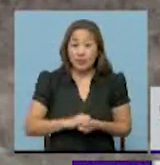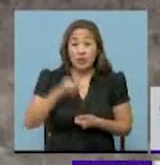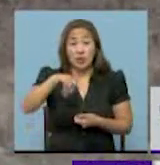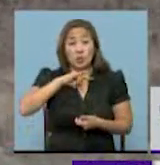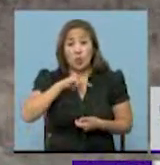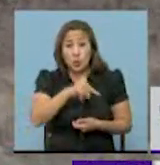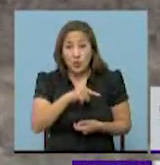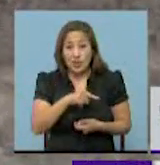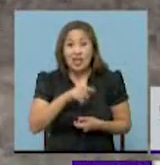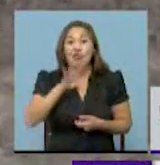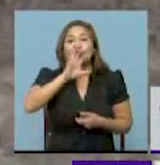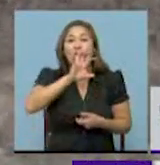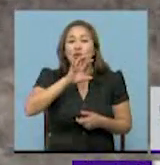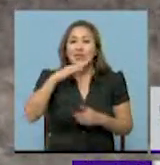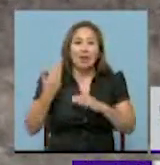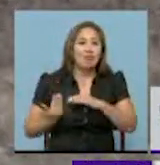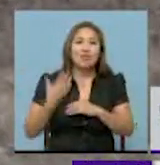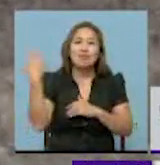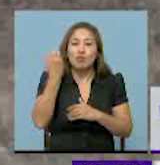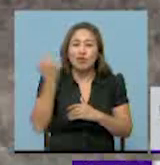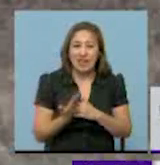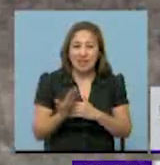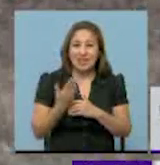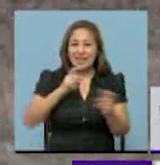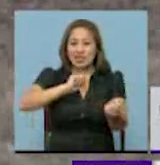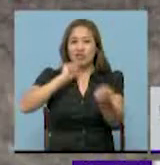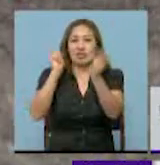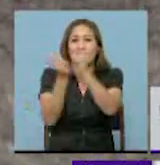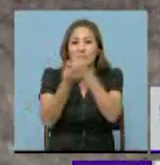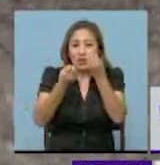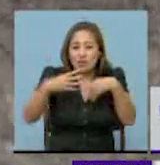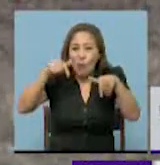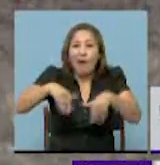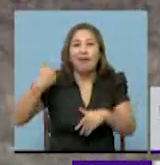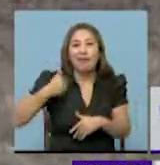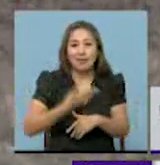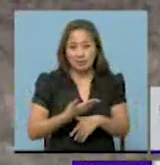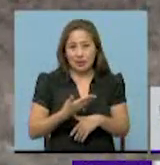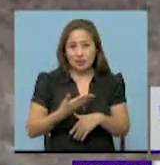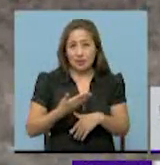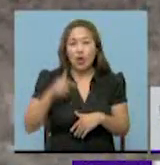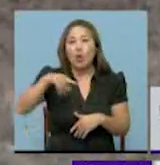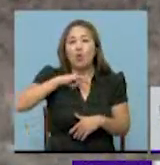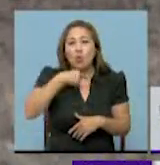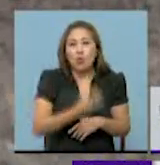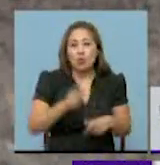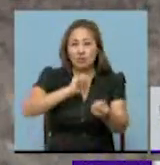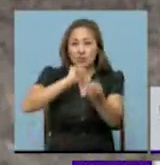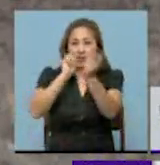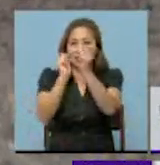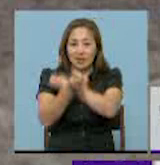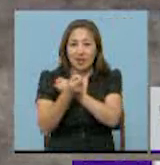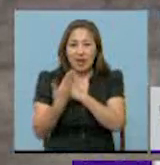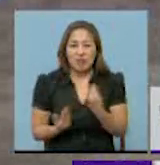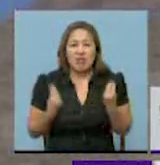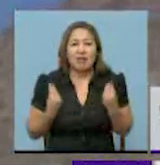Jujuy es un ejemplo vital de esta transformación que se ha iniciado en la Argentina. Jujuy se va a transformar